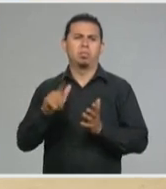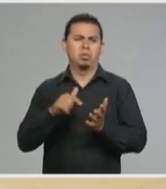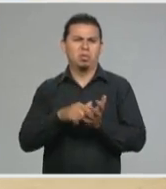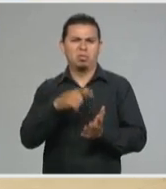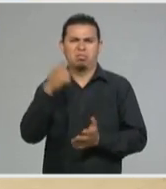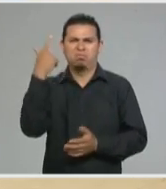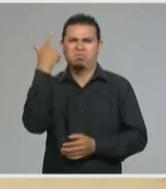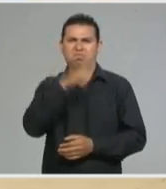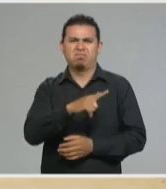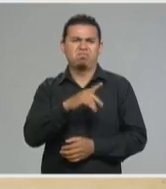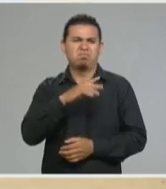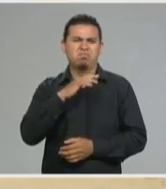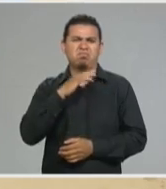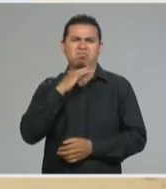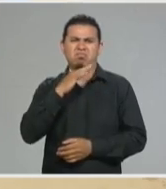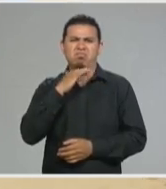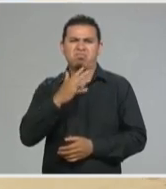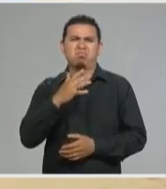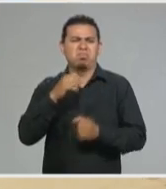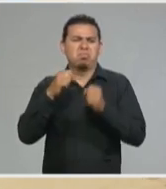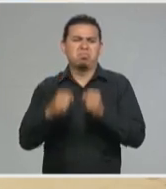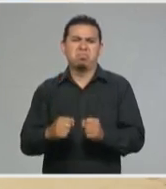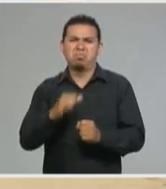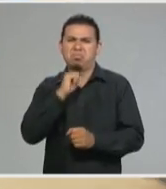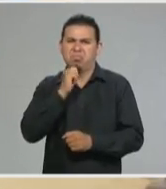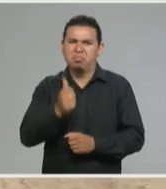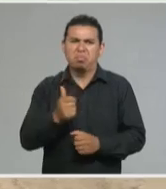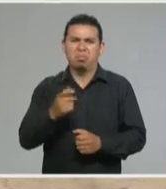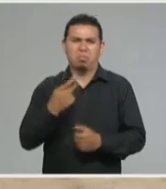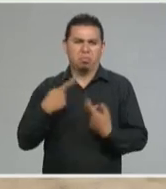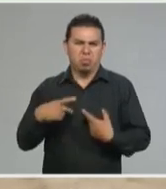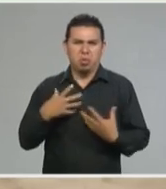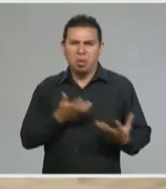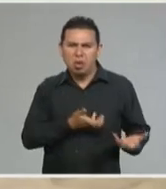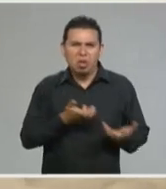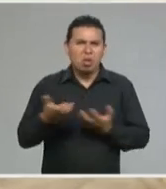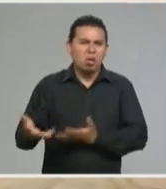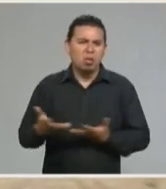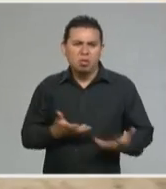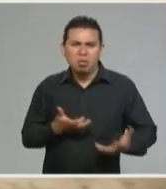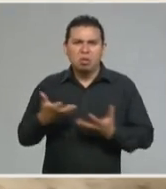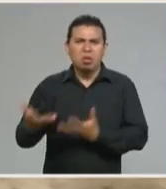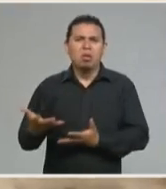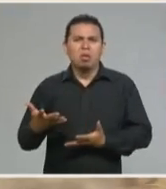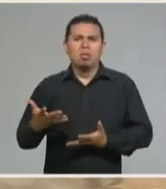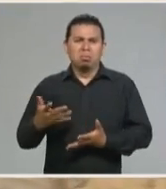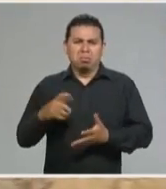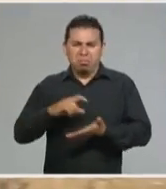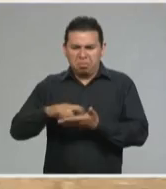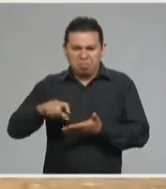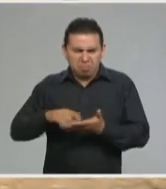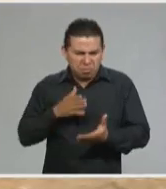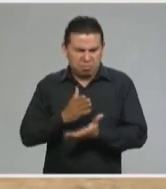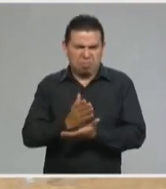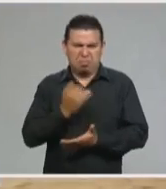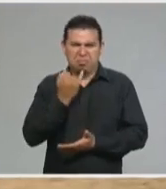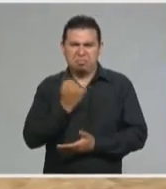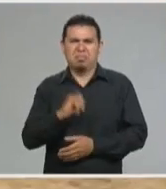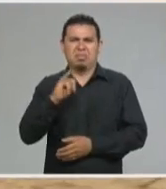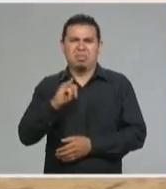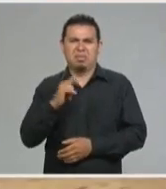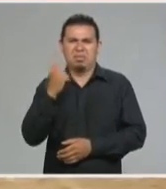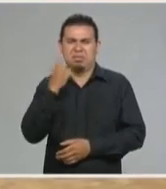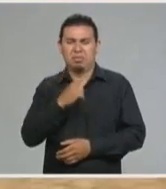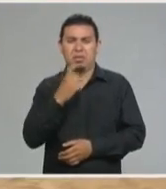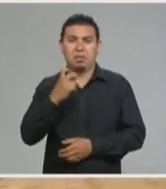es antihigiénico, que es inseguro, tanto para los productores, para los cargadores y para los compradores, compradoras.